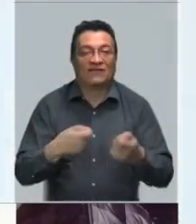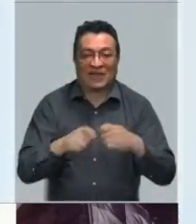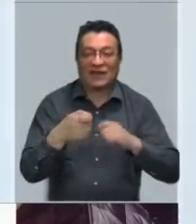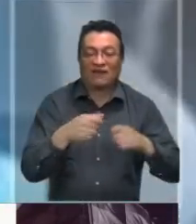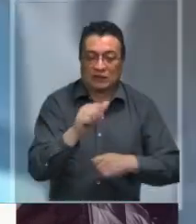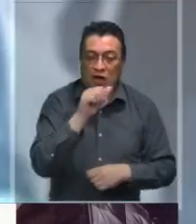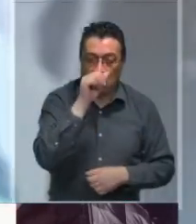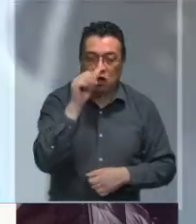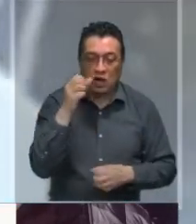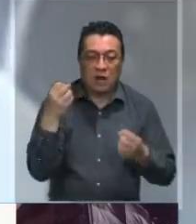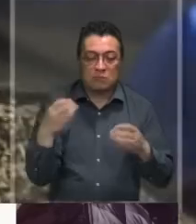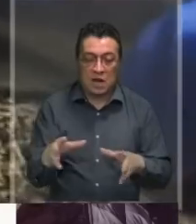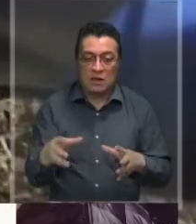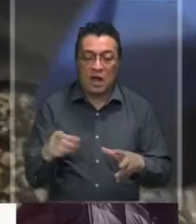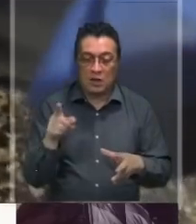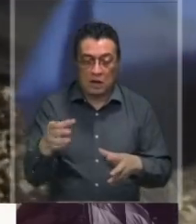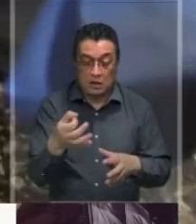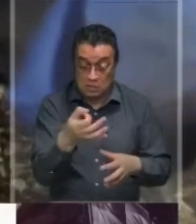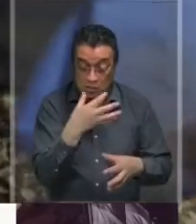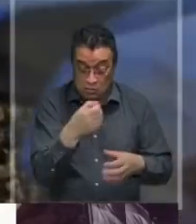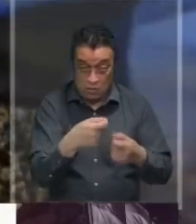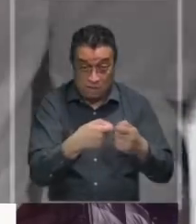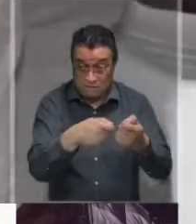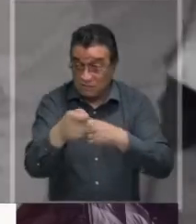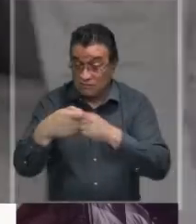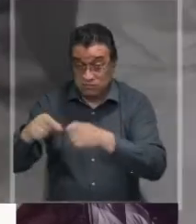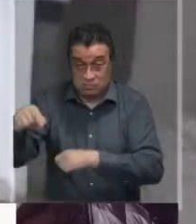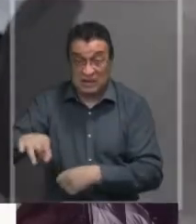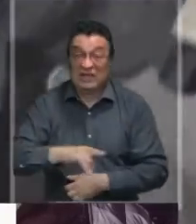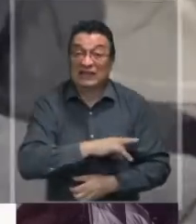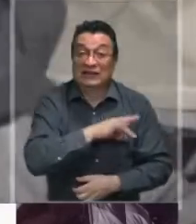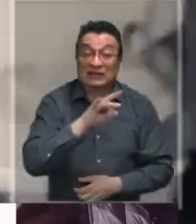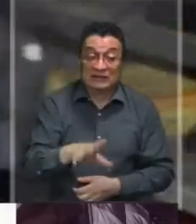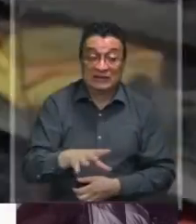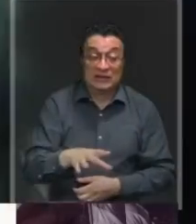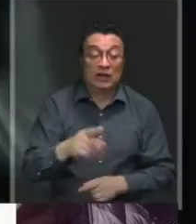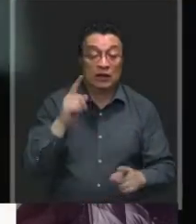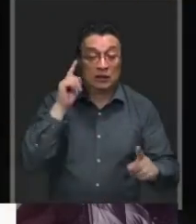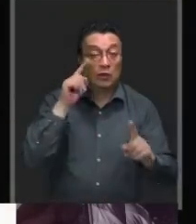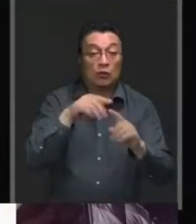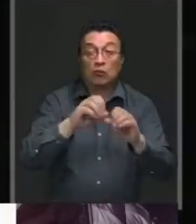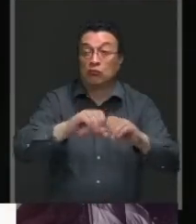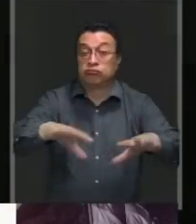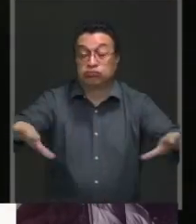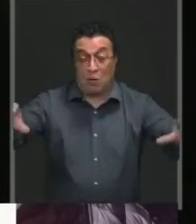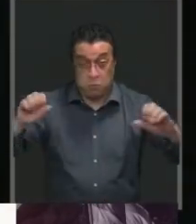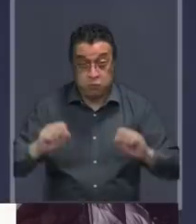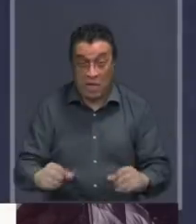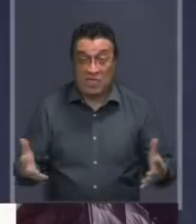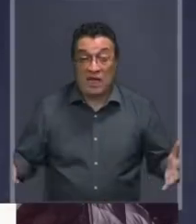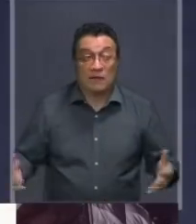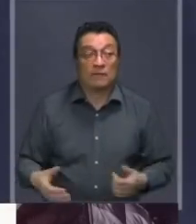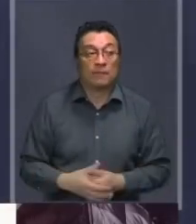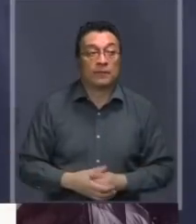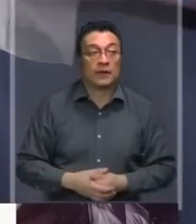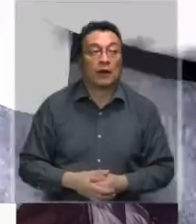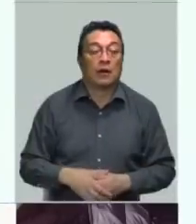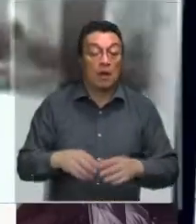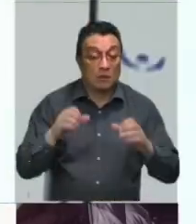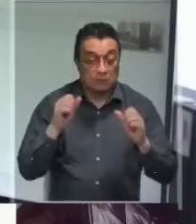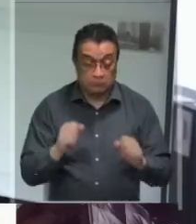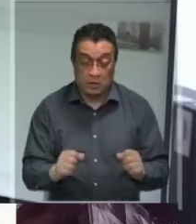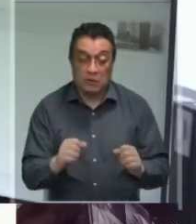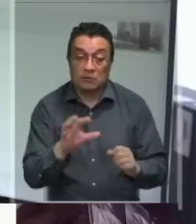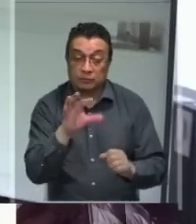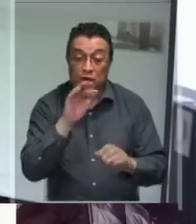droga. Si es que estas píldoras hubieran llegado al mercado en Chile o su destino final. Podemos suponer que